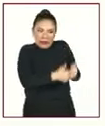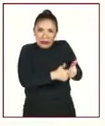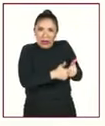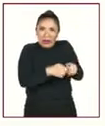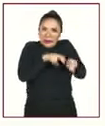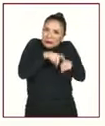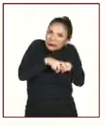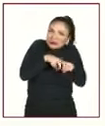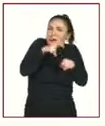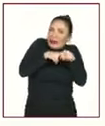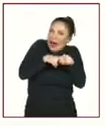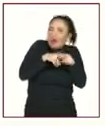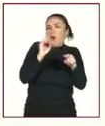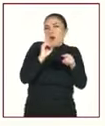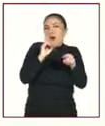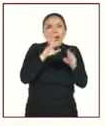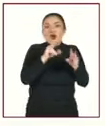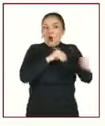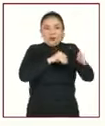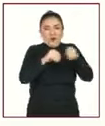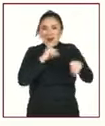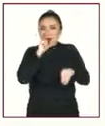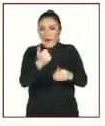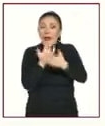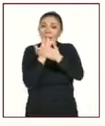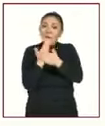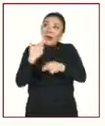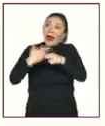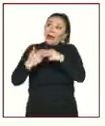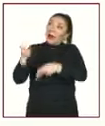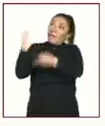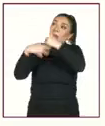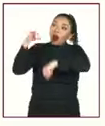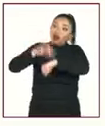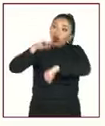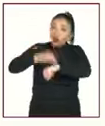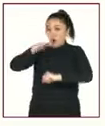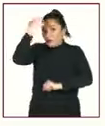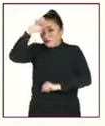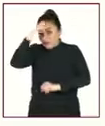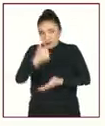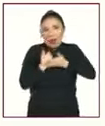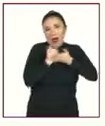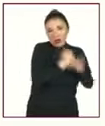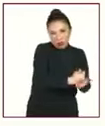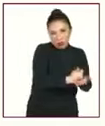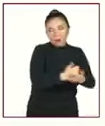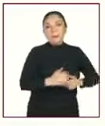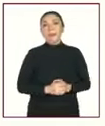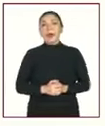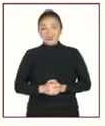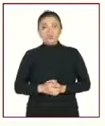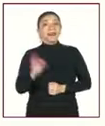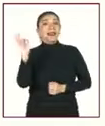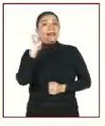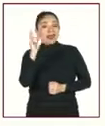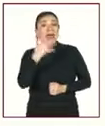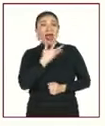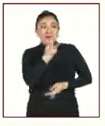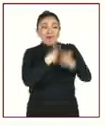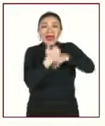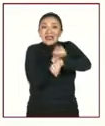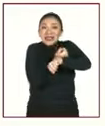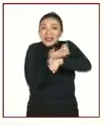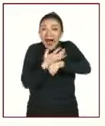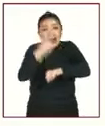estable la zona y esperar a que alguien capacitado llegue y nos auxilie. En caso si hay algún sangrado, pues